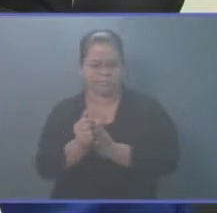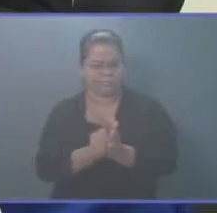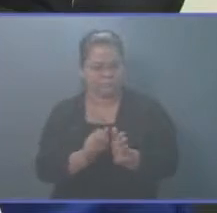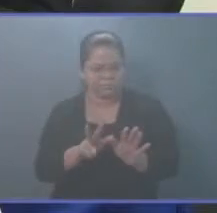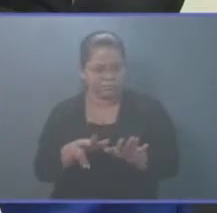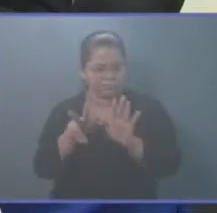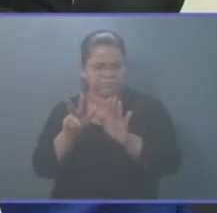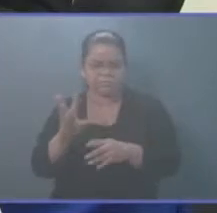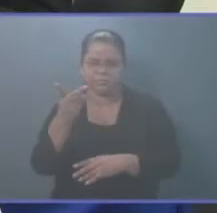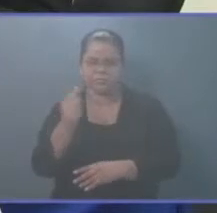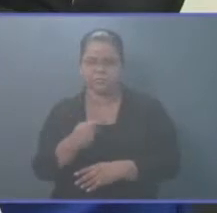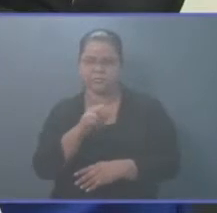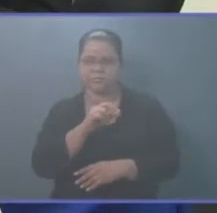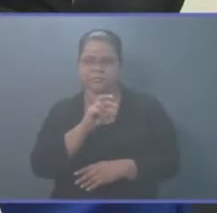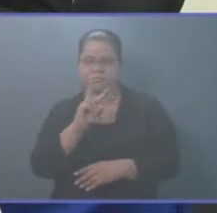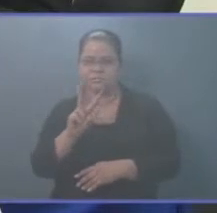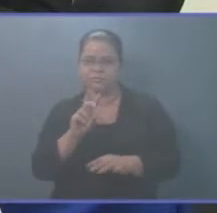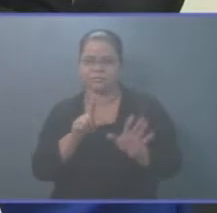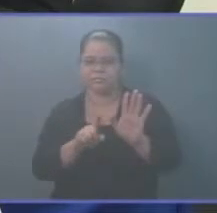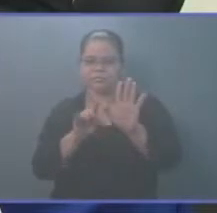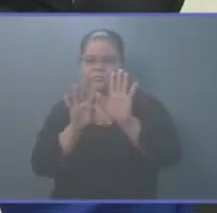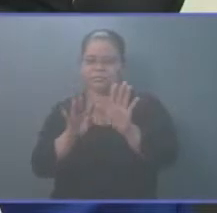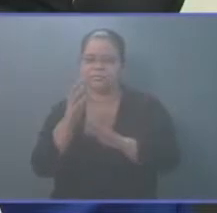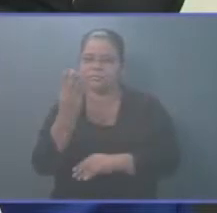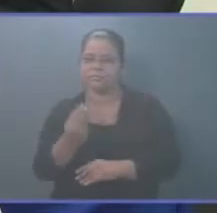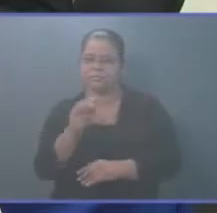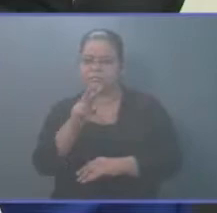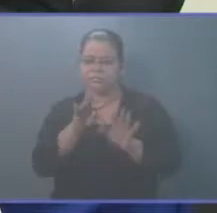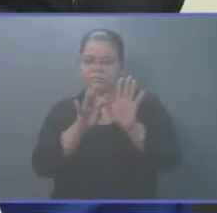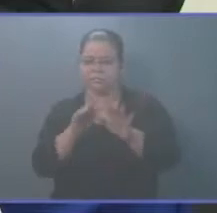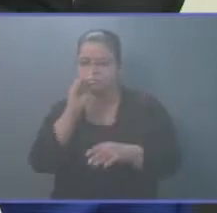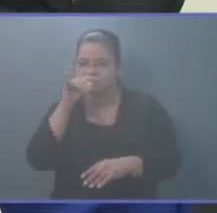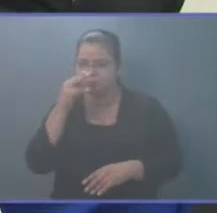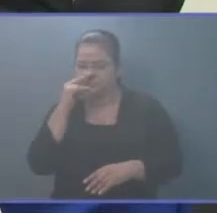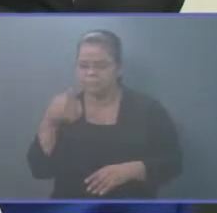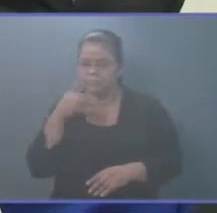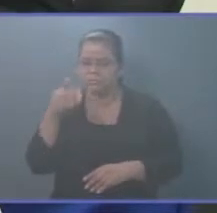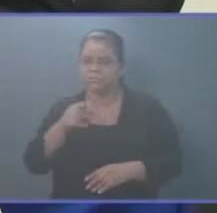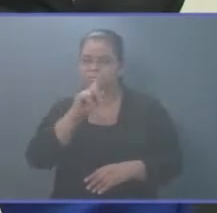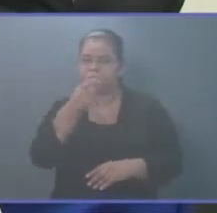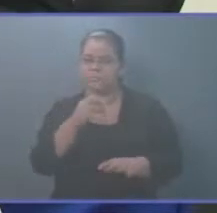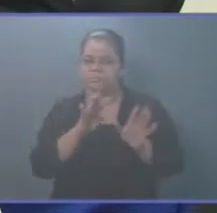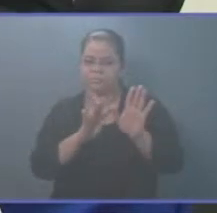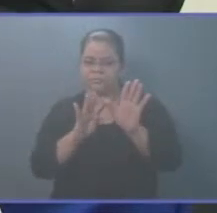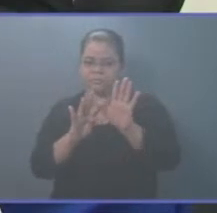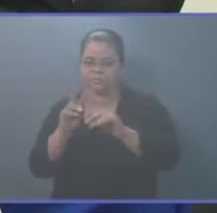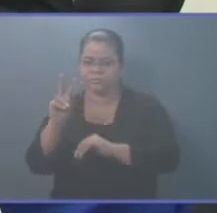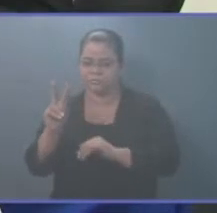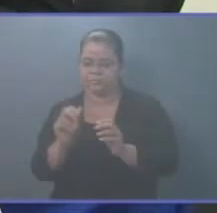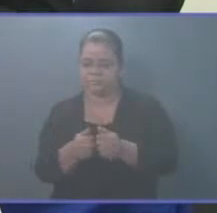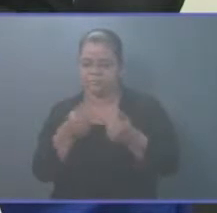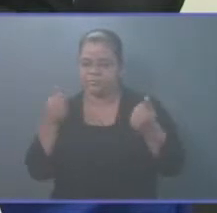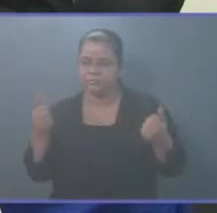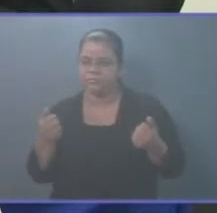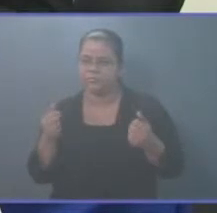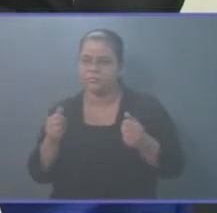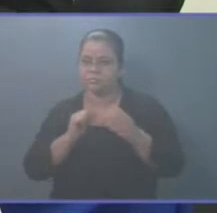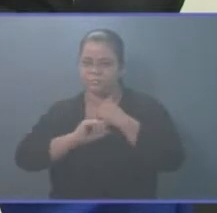Decreto Legislativo número 269 de fecha 29 de junio de 1992, publicado en el Diario Oficial número